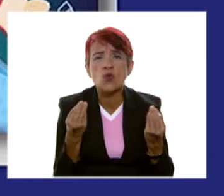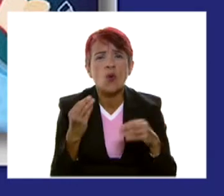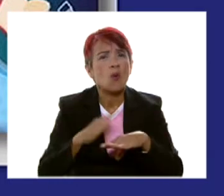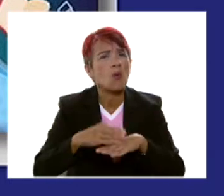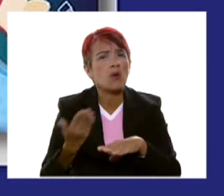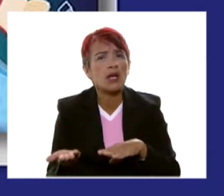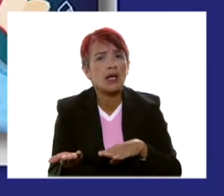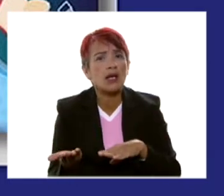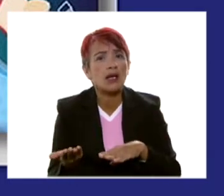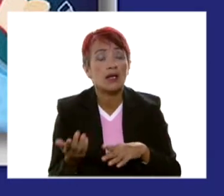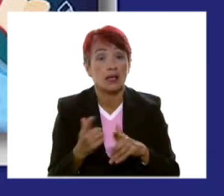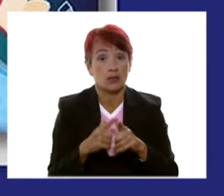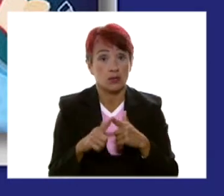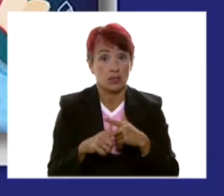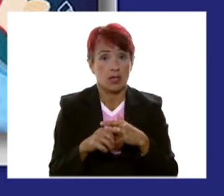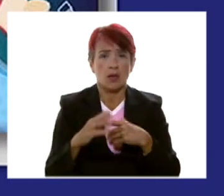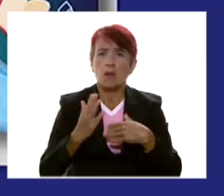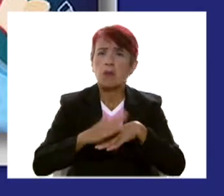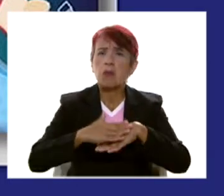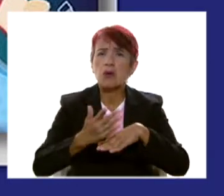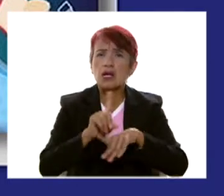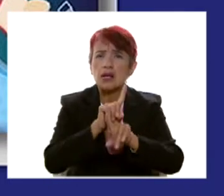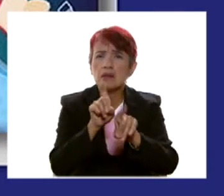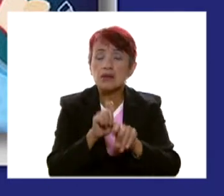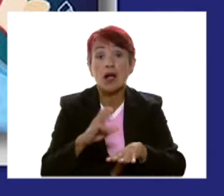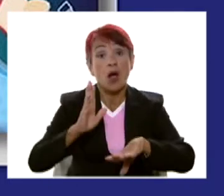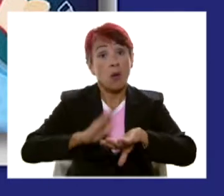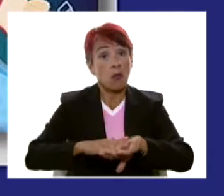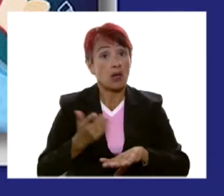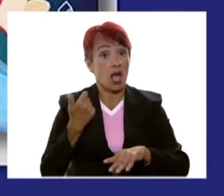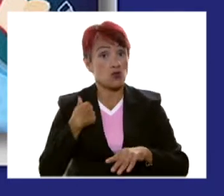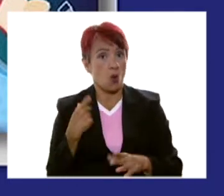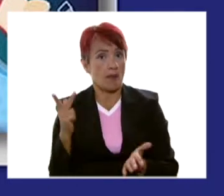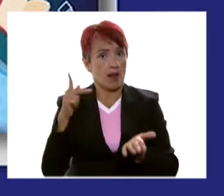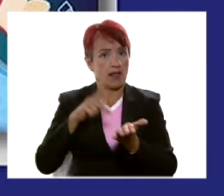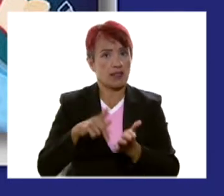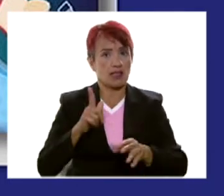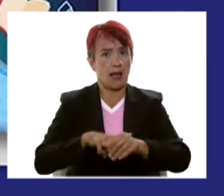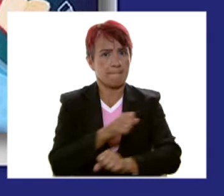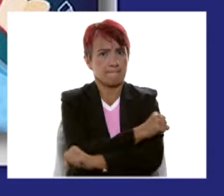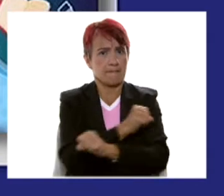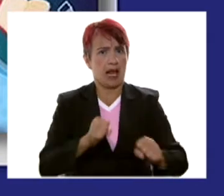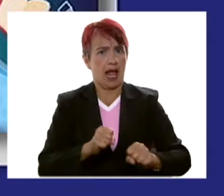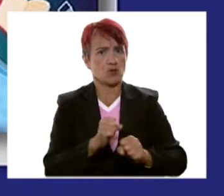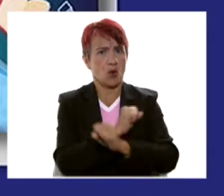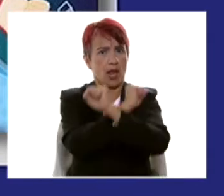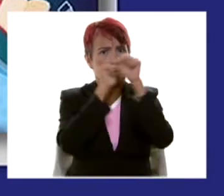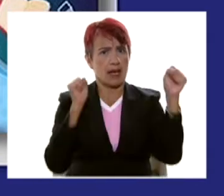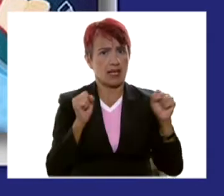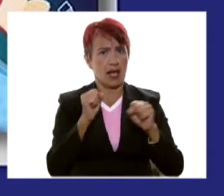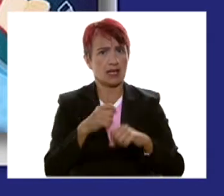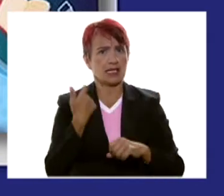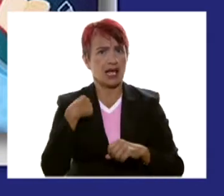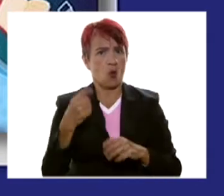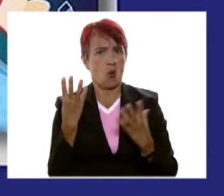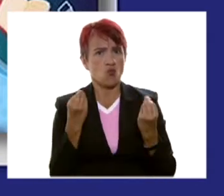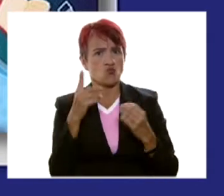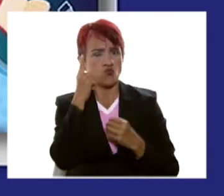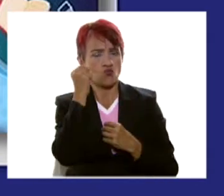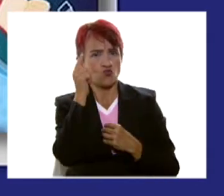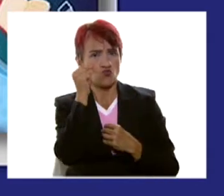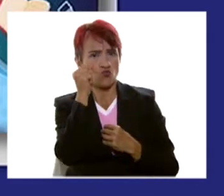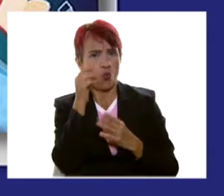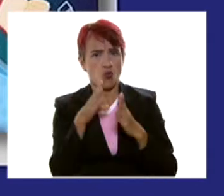por qué de respuesta. ¿Por qué? Porque me levanté temprano esta mañana. ¿Ok?